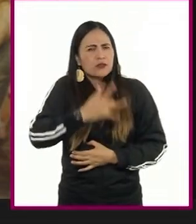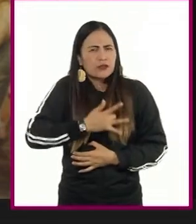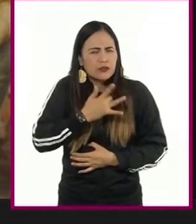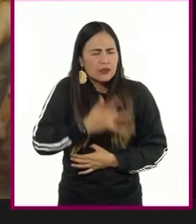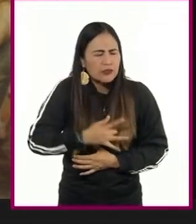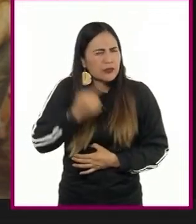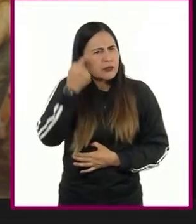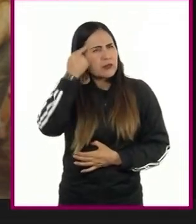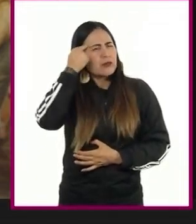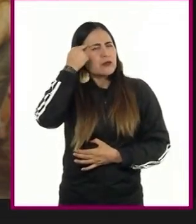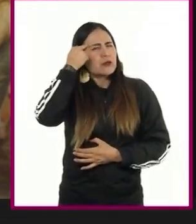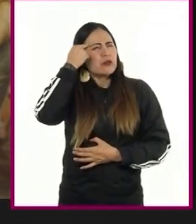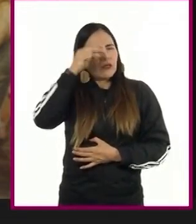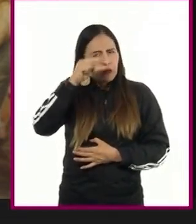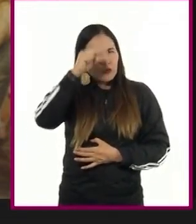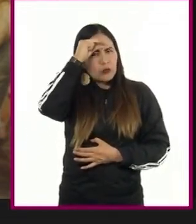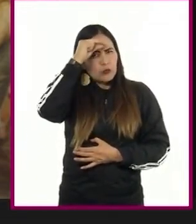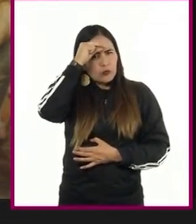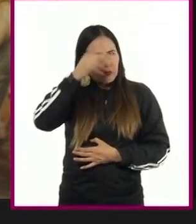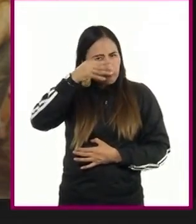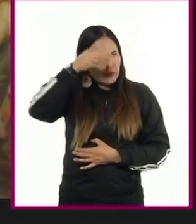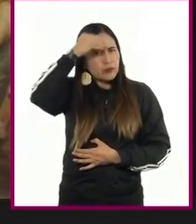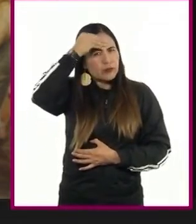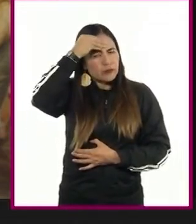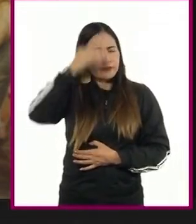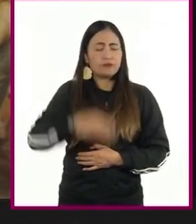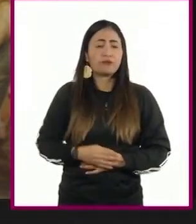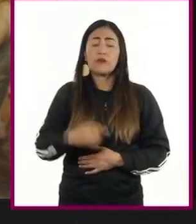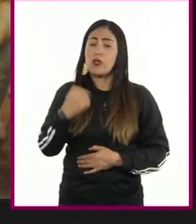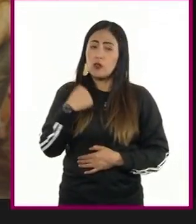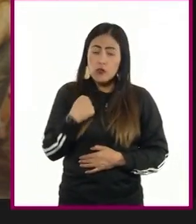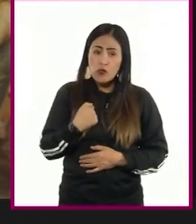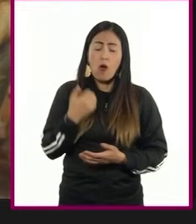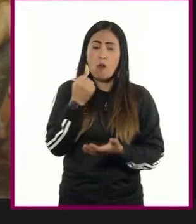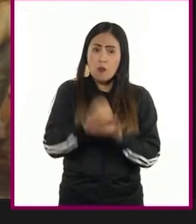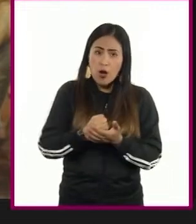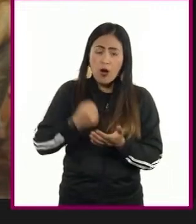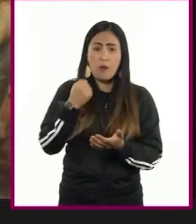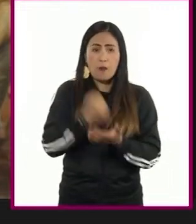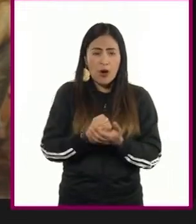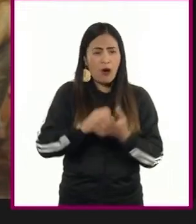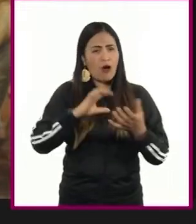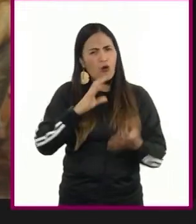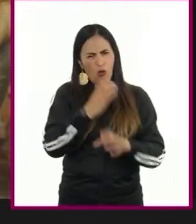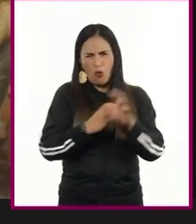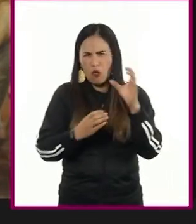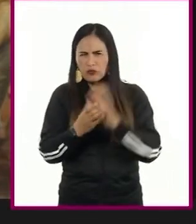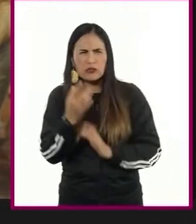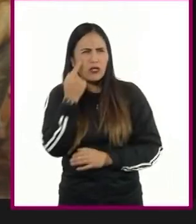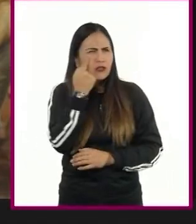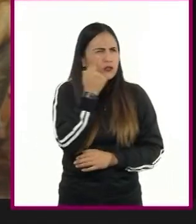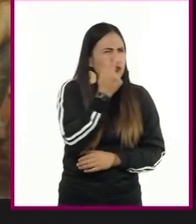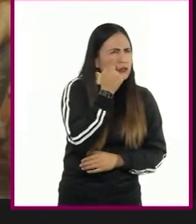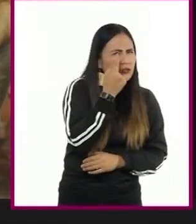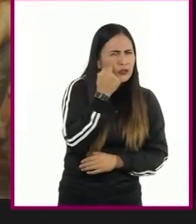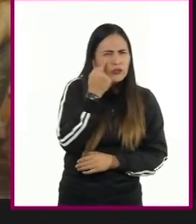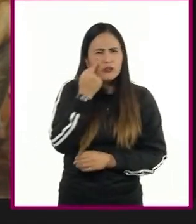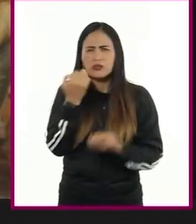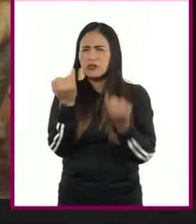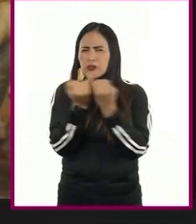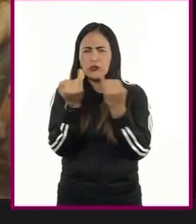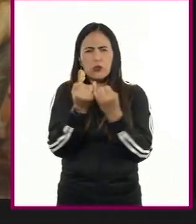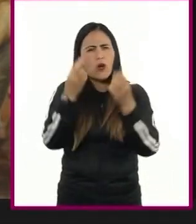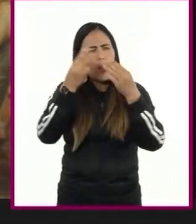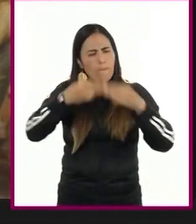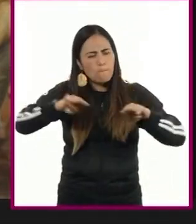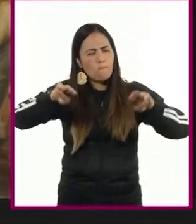la inteligencia. De ahí mi insistencia en que la perspectiva y la música fueran consideradas